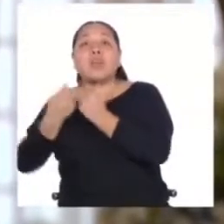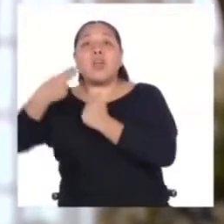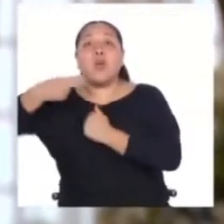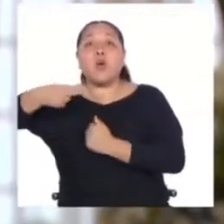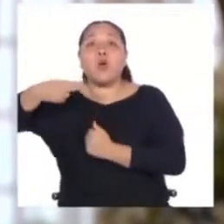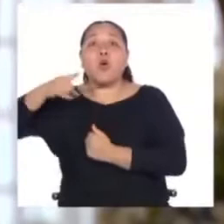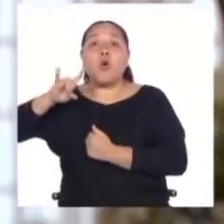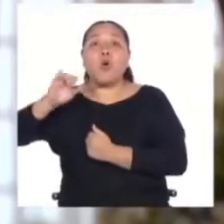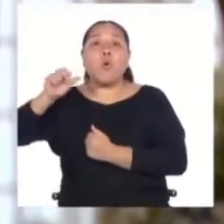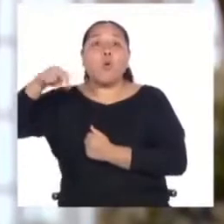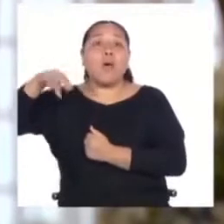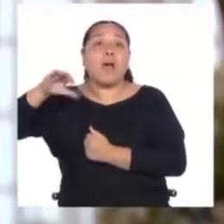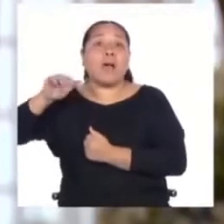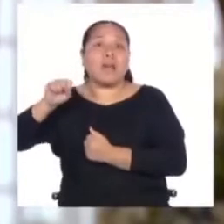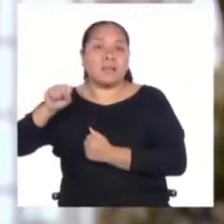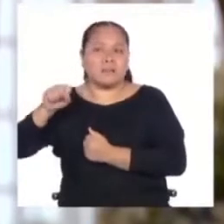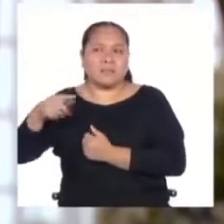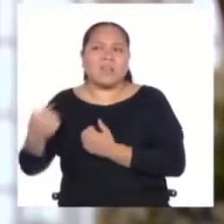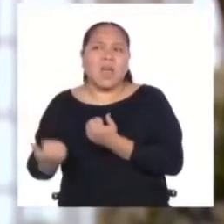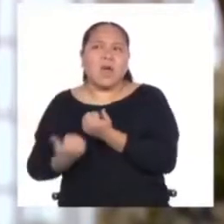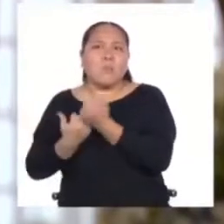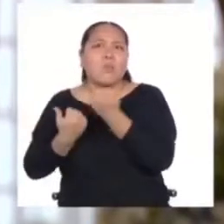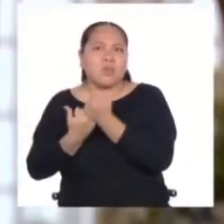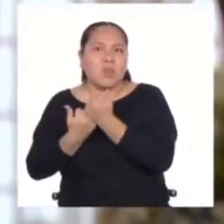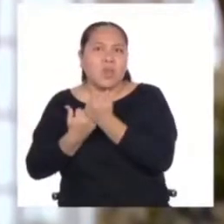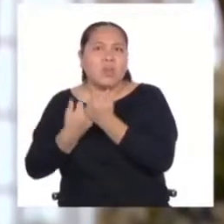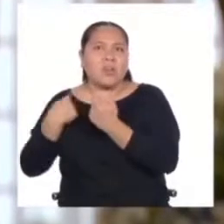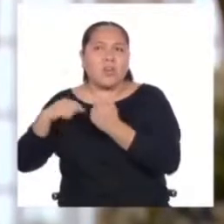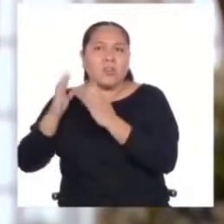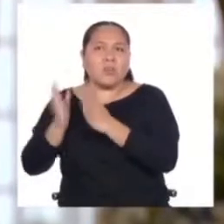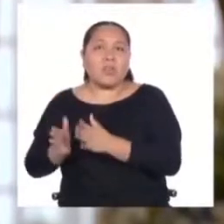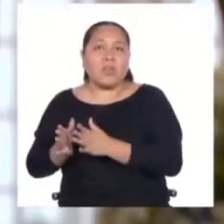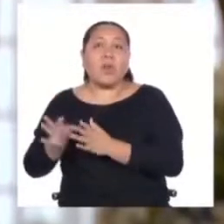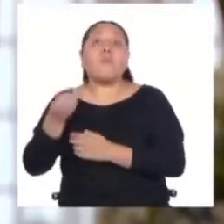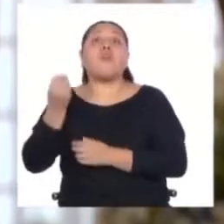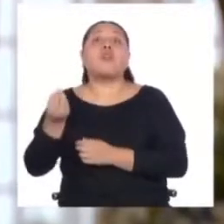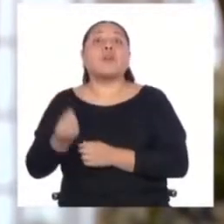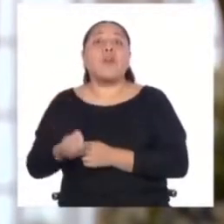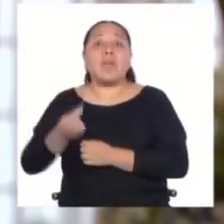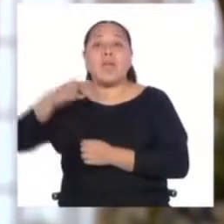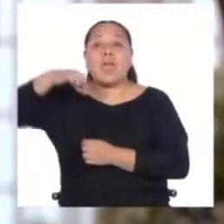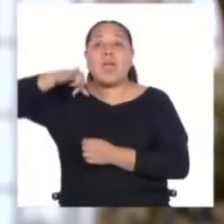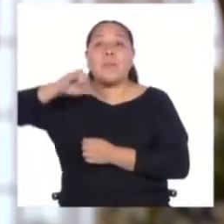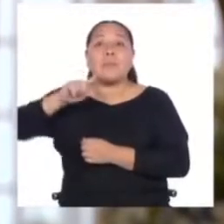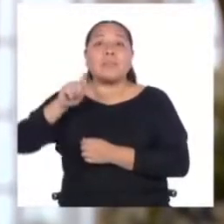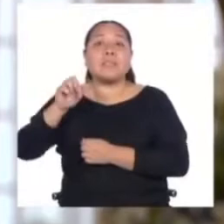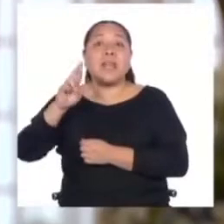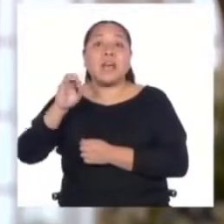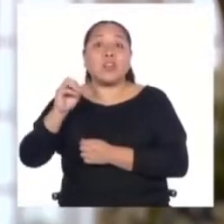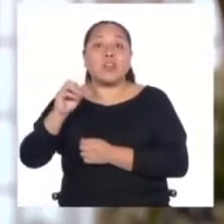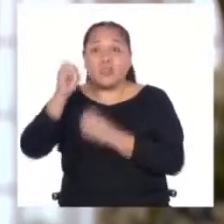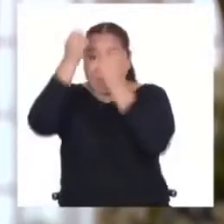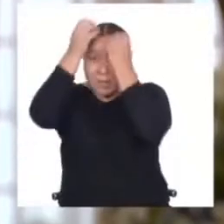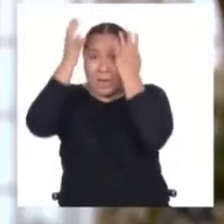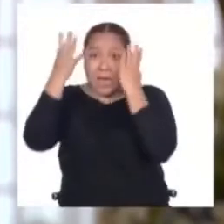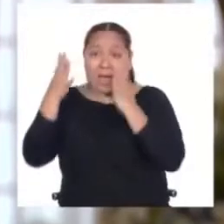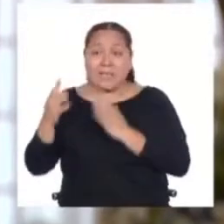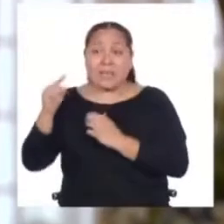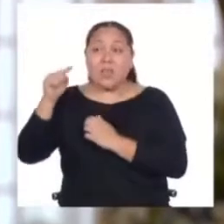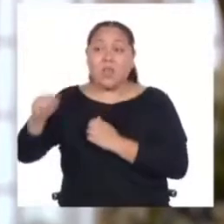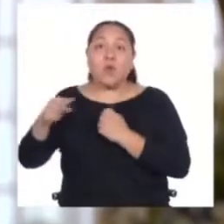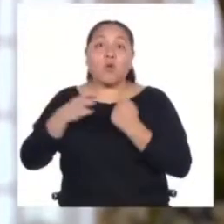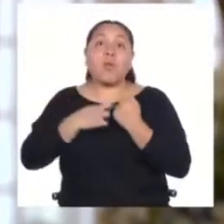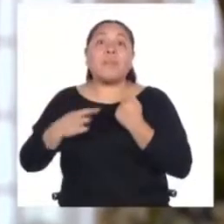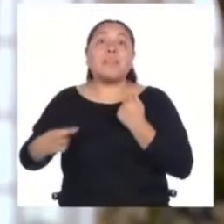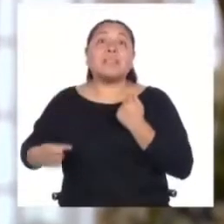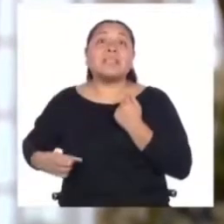los españoles por una razón básica, que era el parentesco de Pizarro con una importante